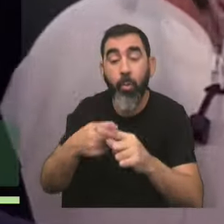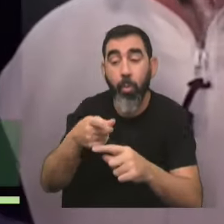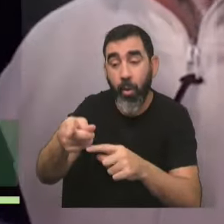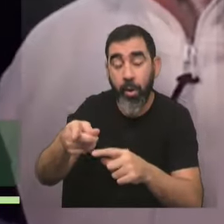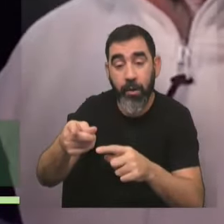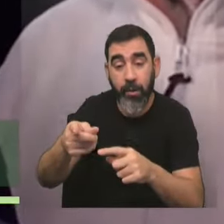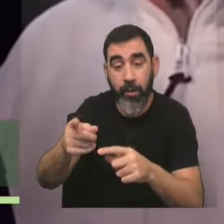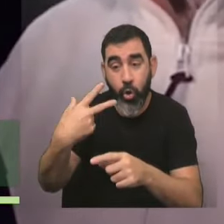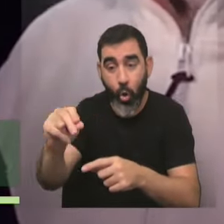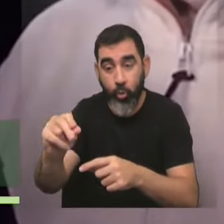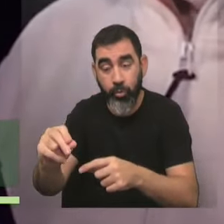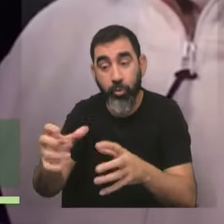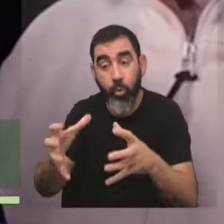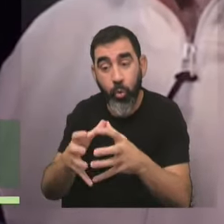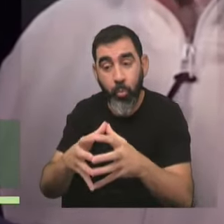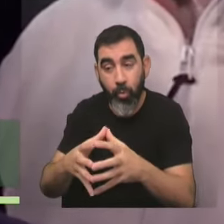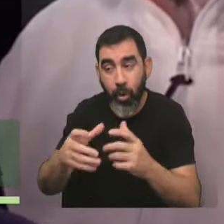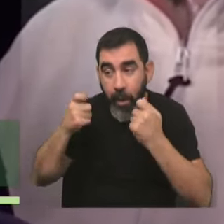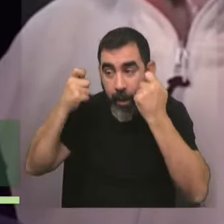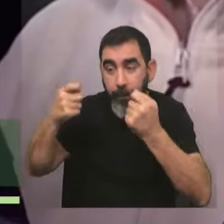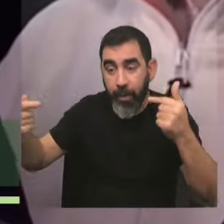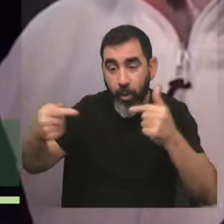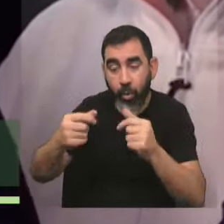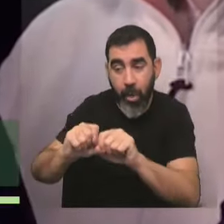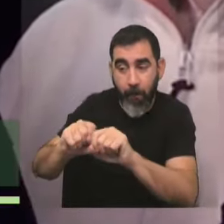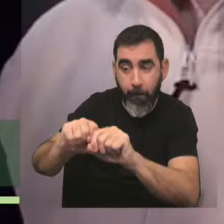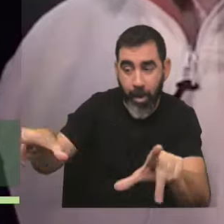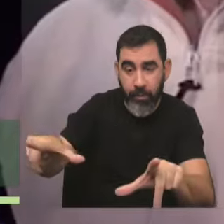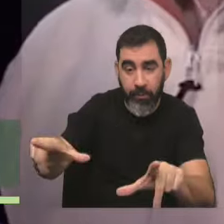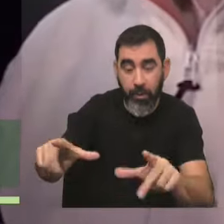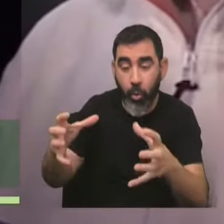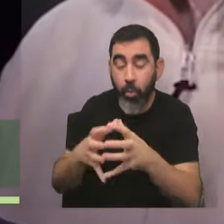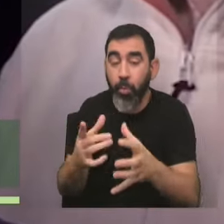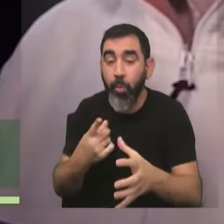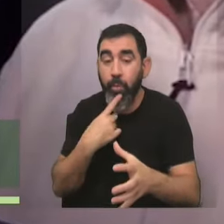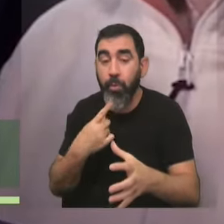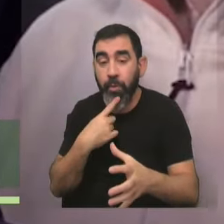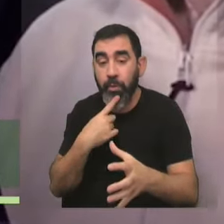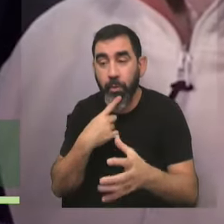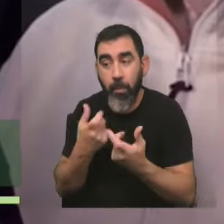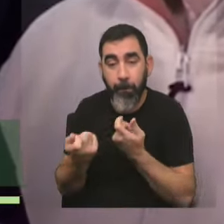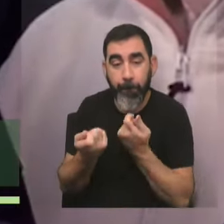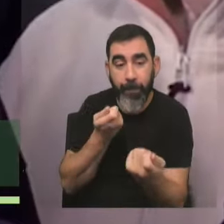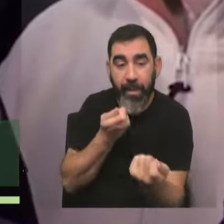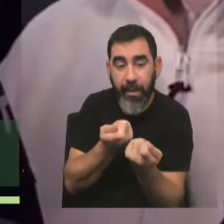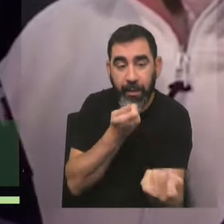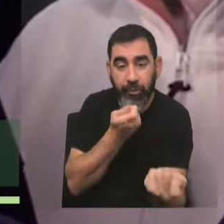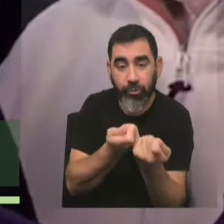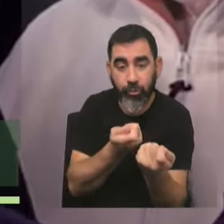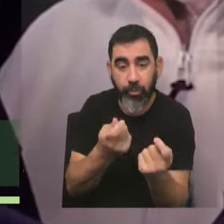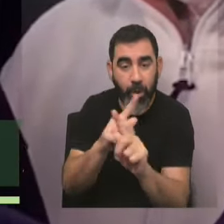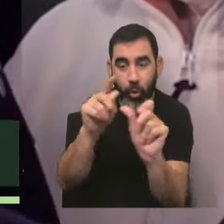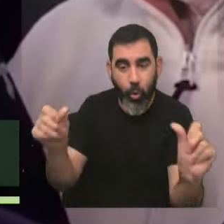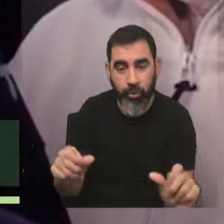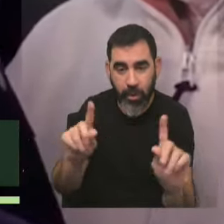pronto empiezo a ver un grupo que se anima a militar en contra de algo que está mal cuando hay un partido que pone mucha presión para que eso no se